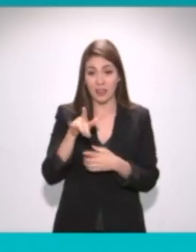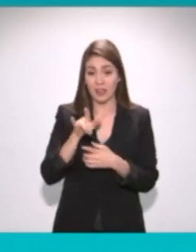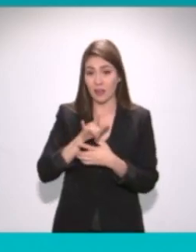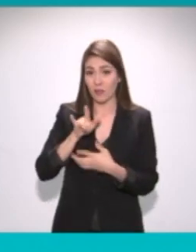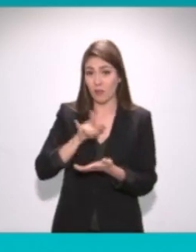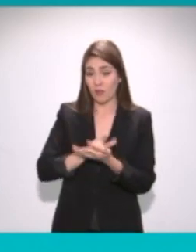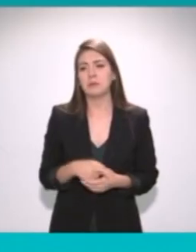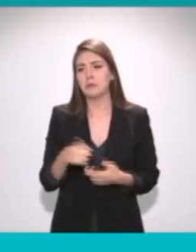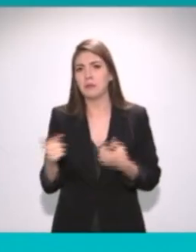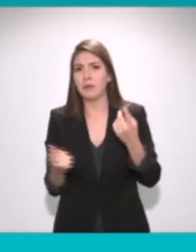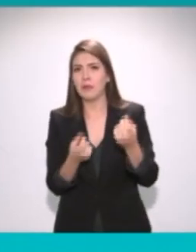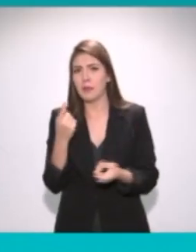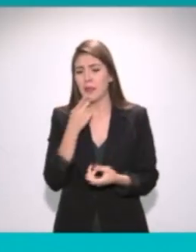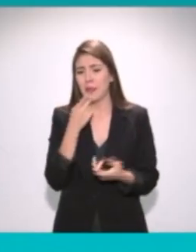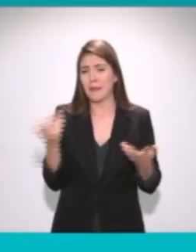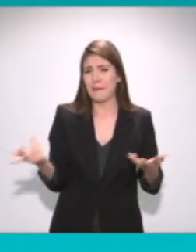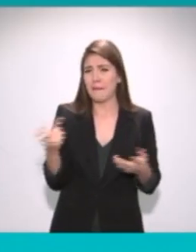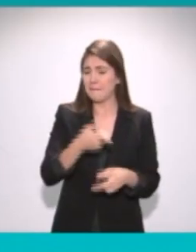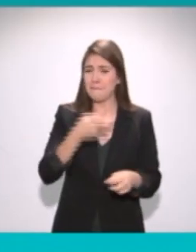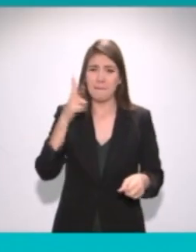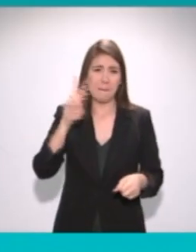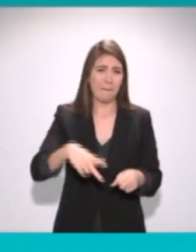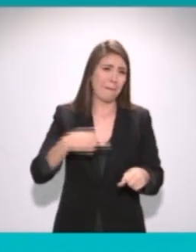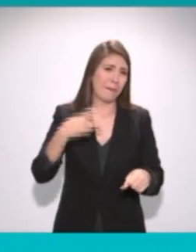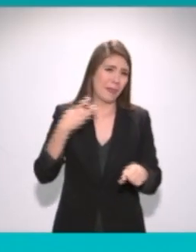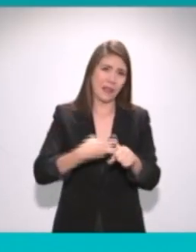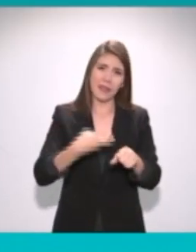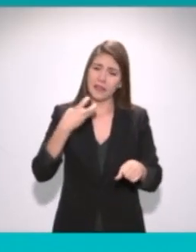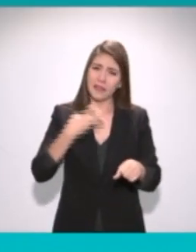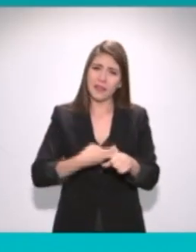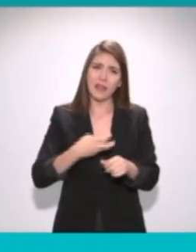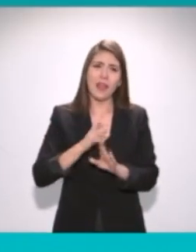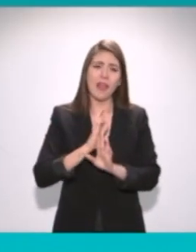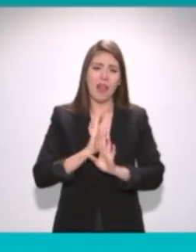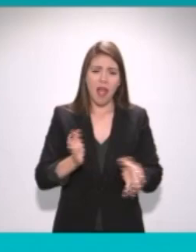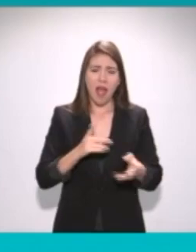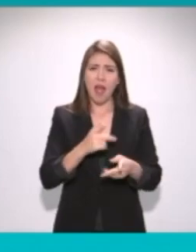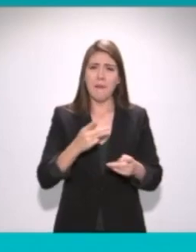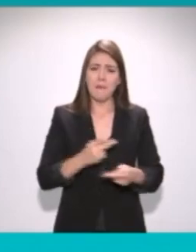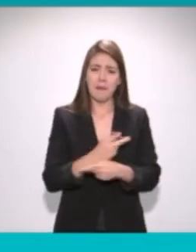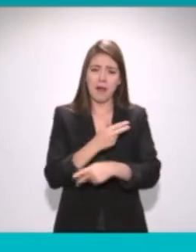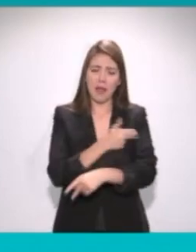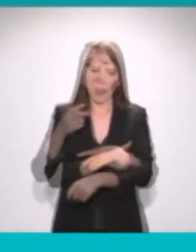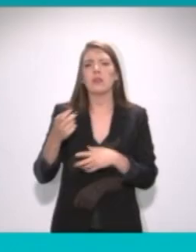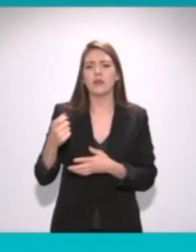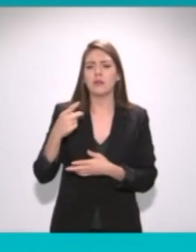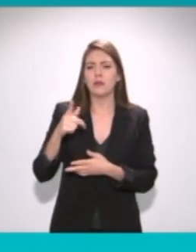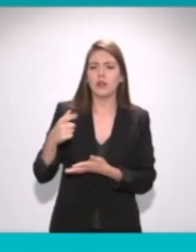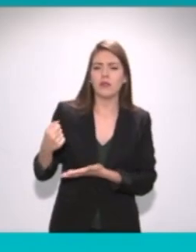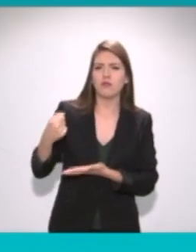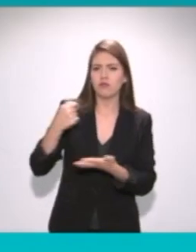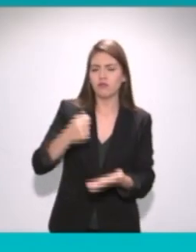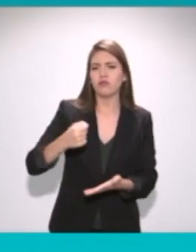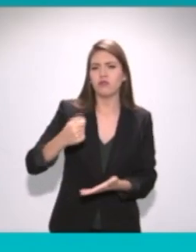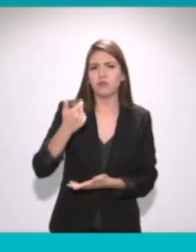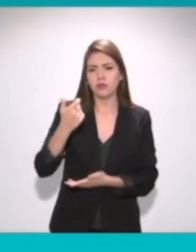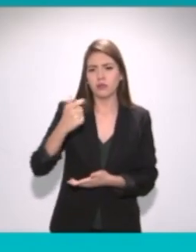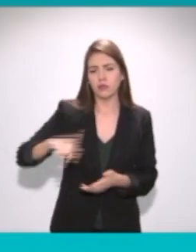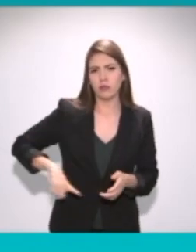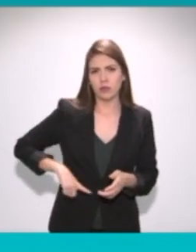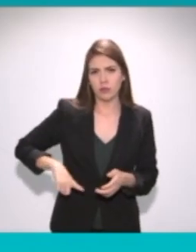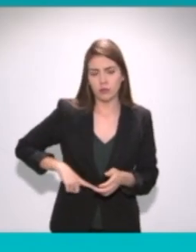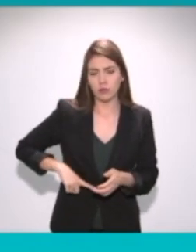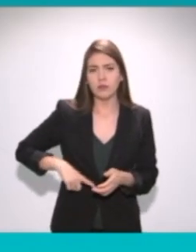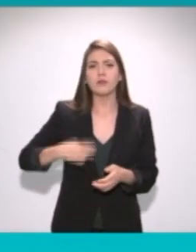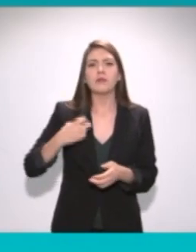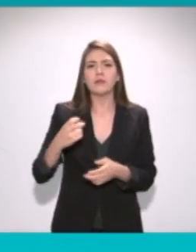Comandancia de la Fuerza Aérea. En ese sentido, el comisionado explicó que la Comandancia argumentó que todos los datos contenidos podrían ser utilizados para afectar las